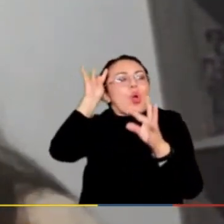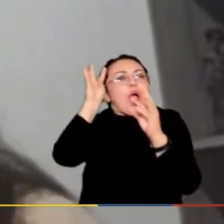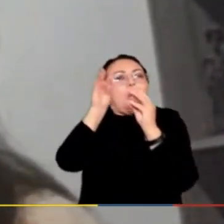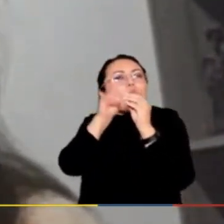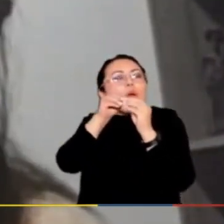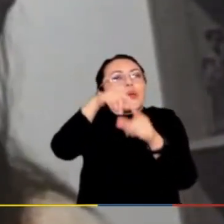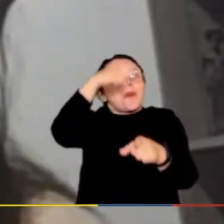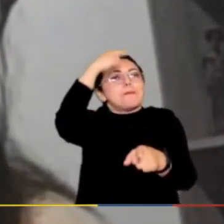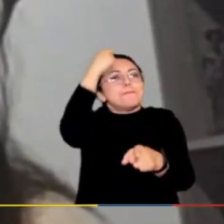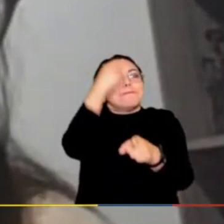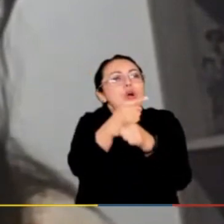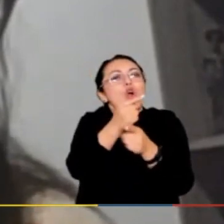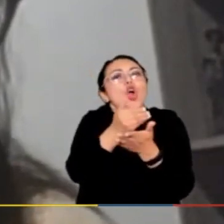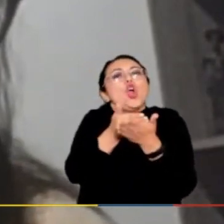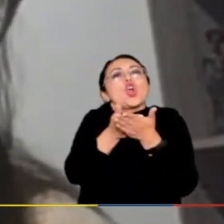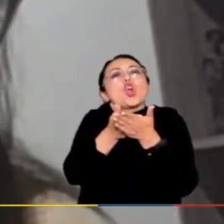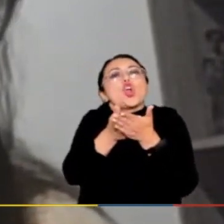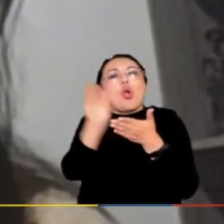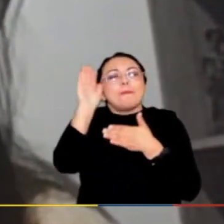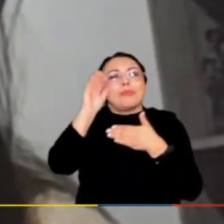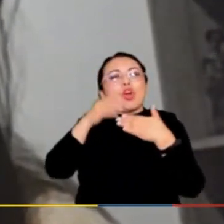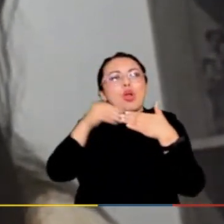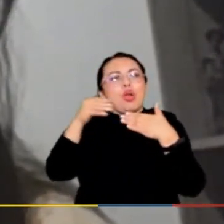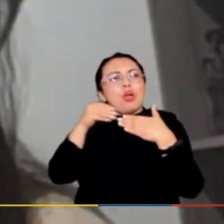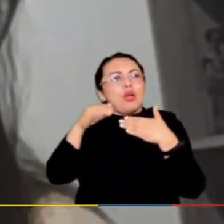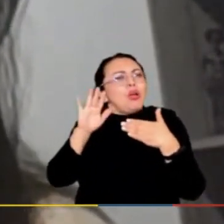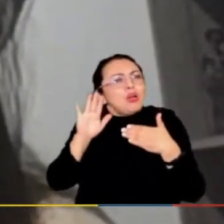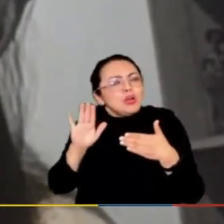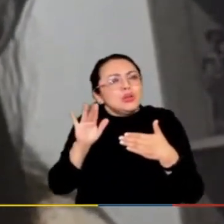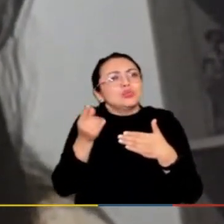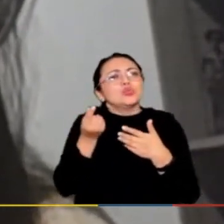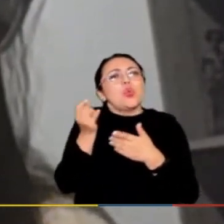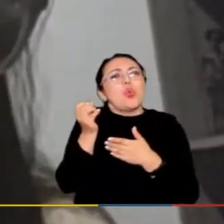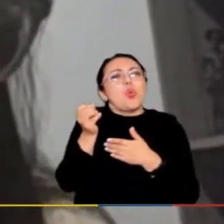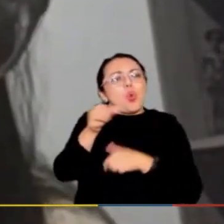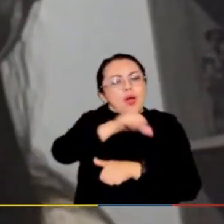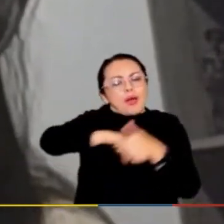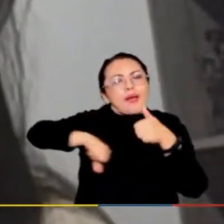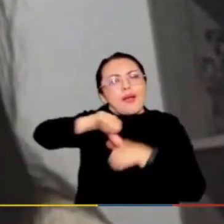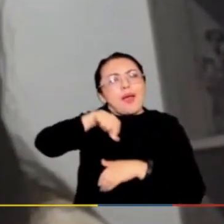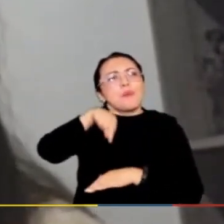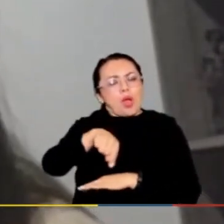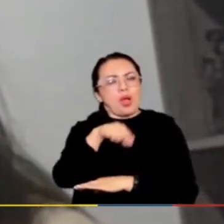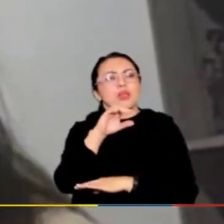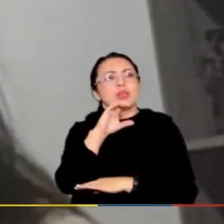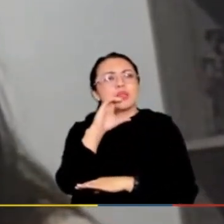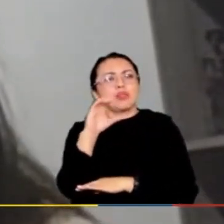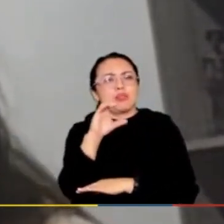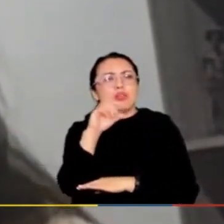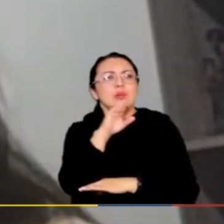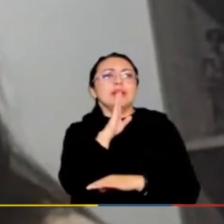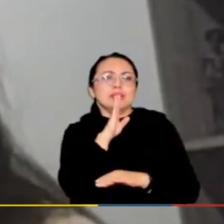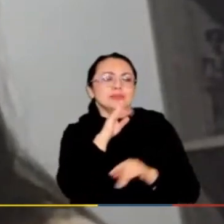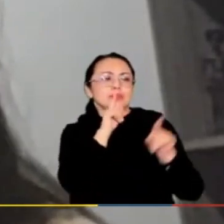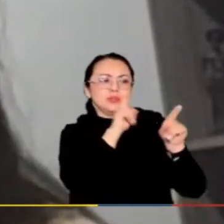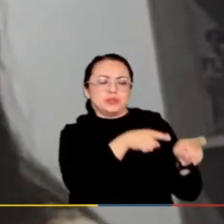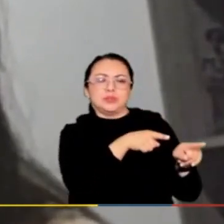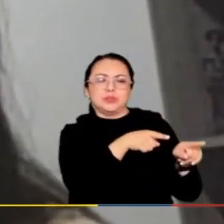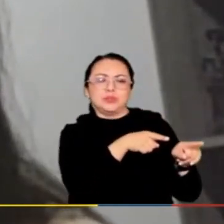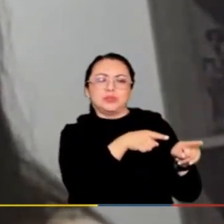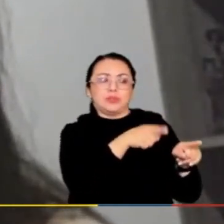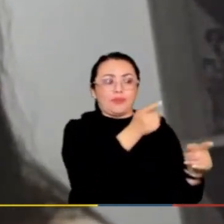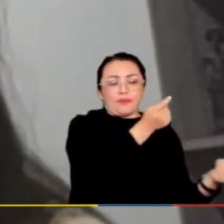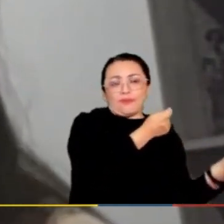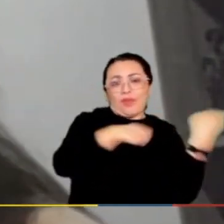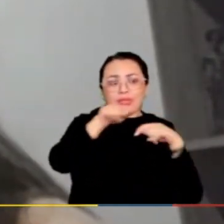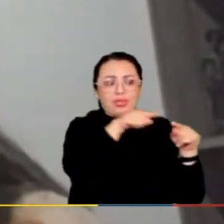la compra de divisas y la monetización de los dineros en favor del cuentacorrentista